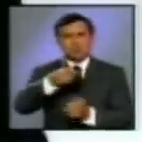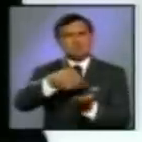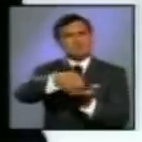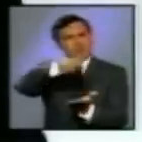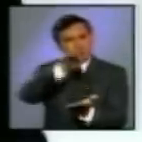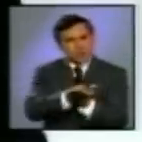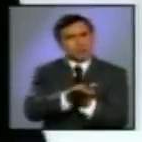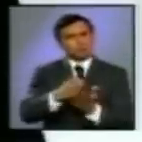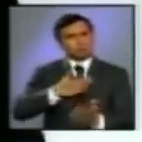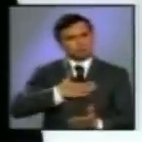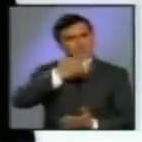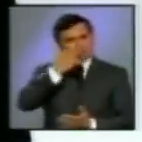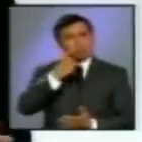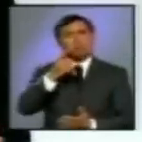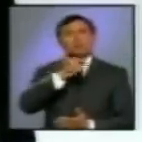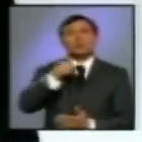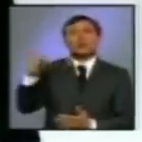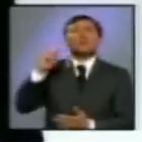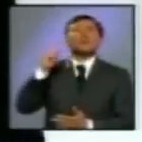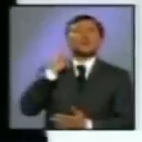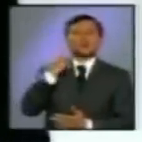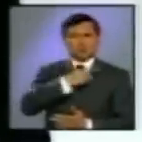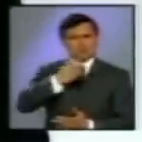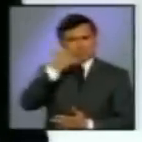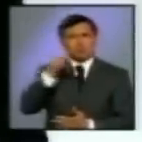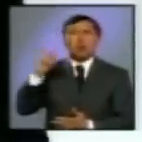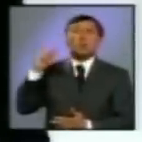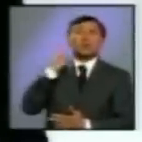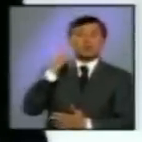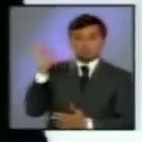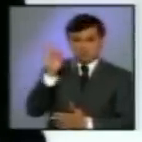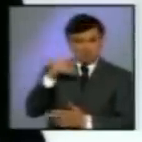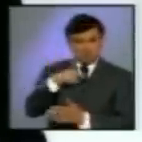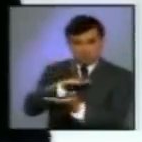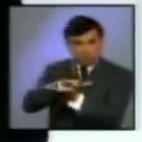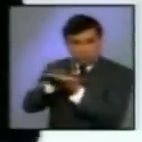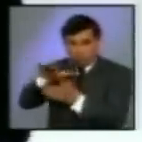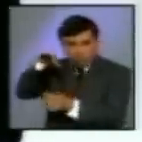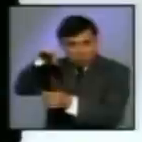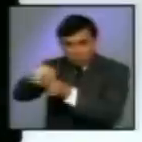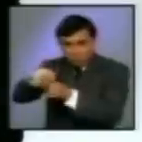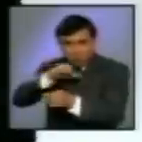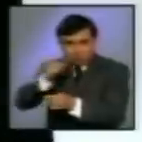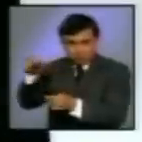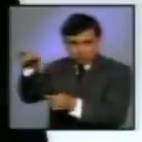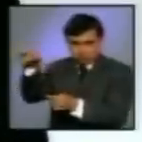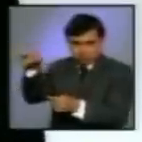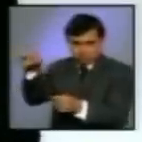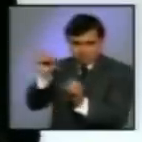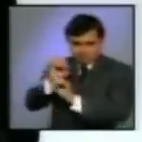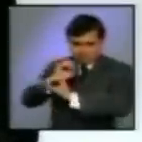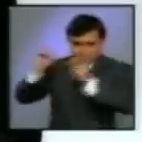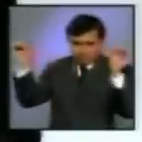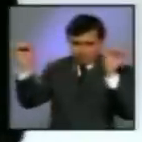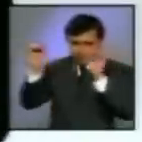decirles a los políticos que sin ti no son nada, que no son nadie sin tu voto. Este primero de julio